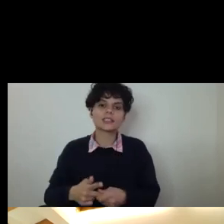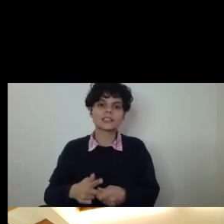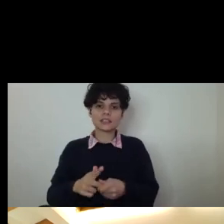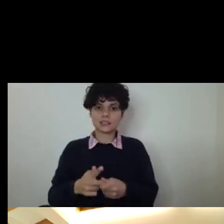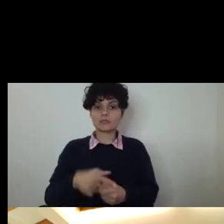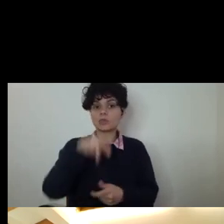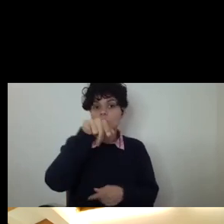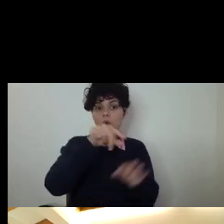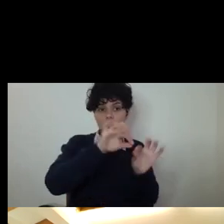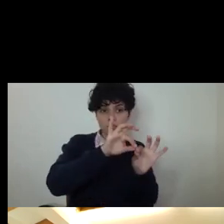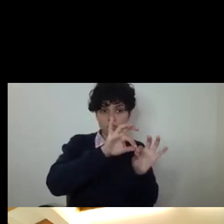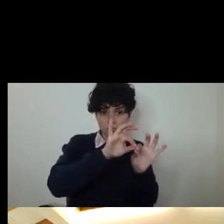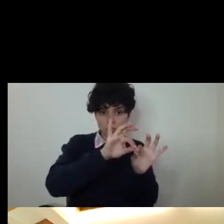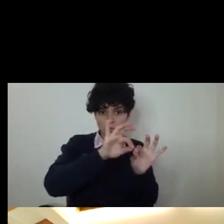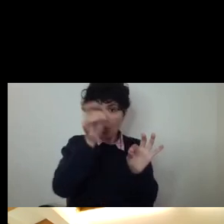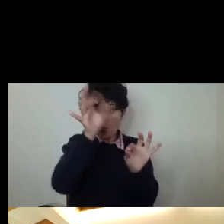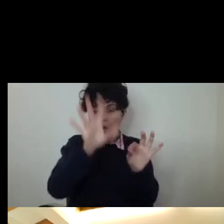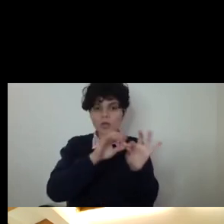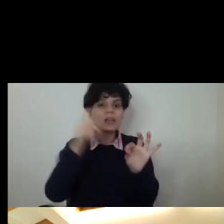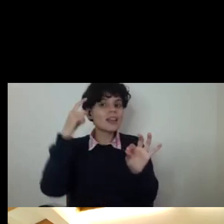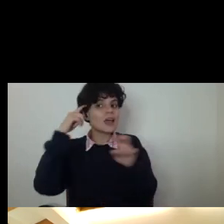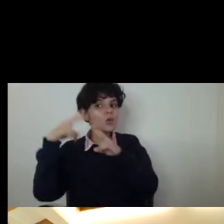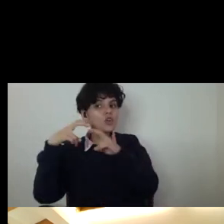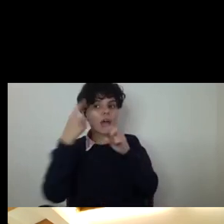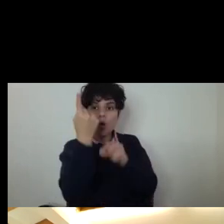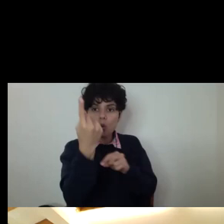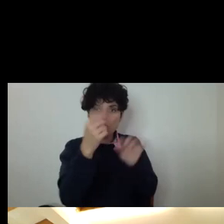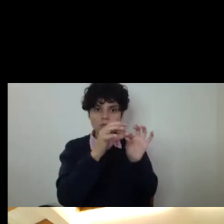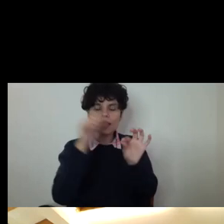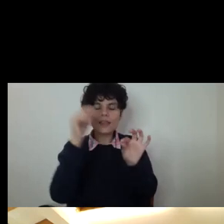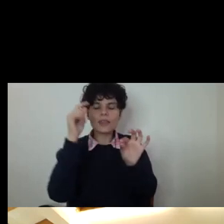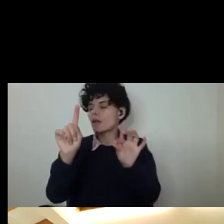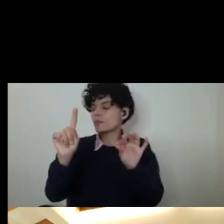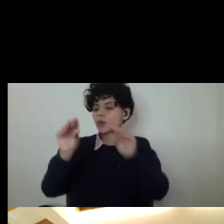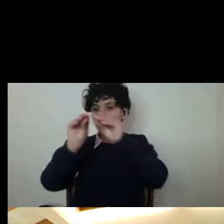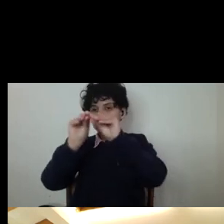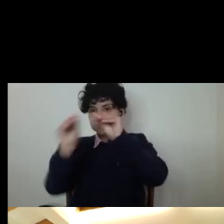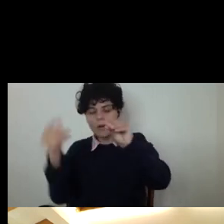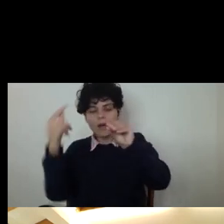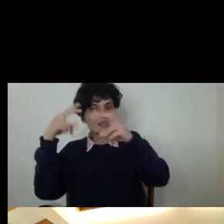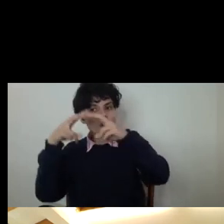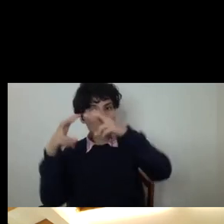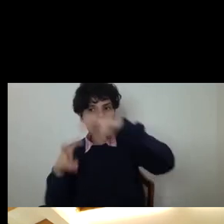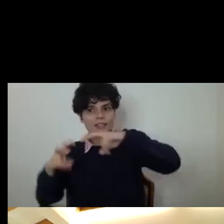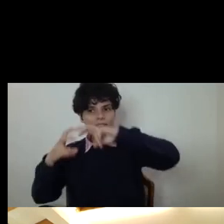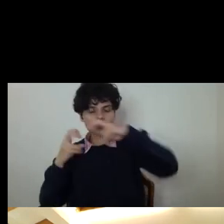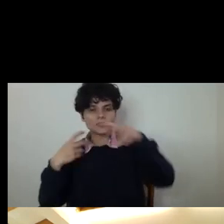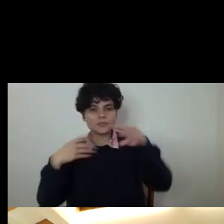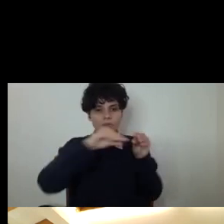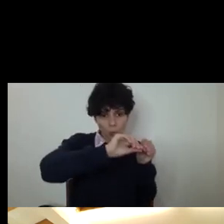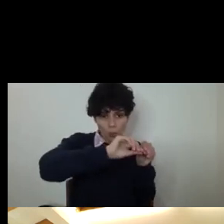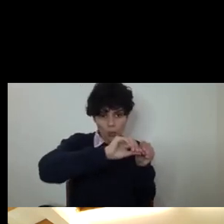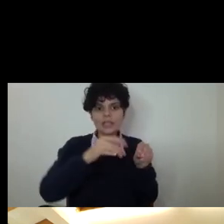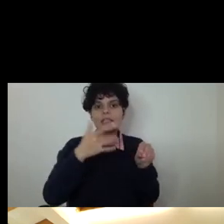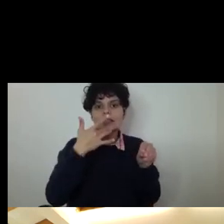único de neurona, de corteza neuronal en este caso, encontrábamos que al subir